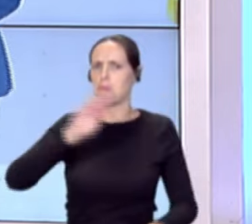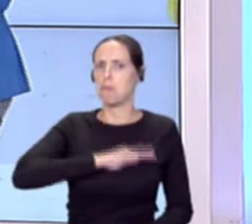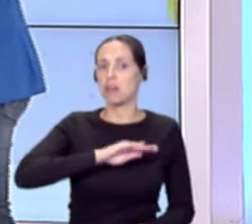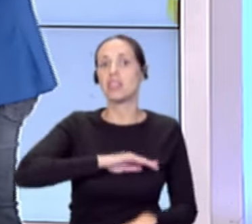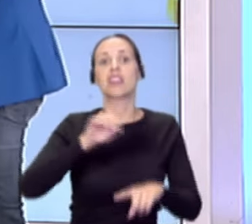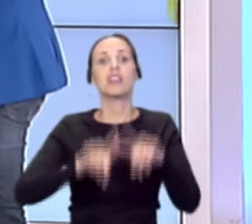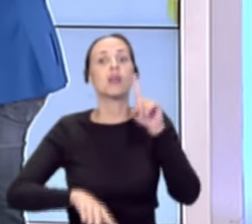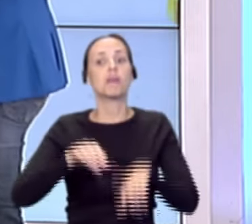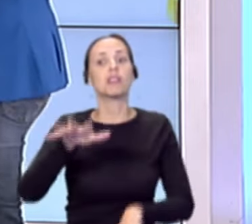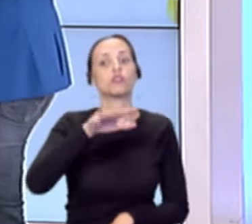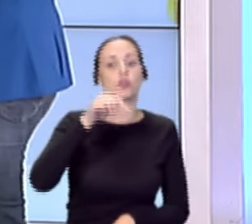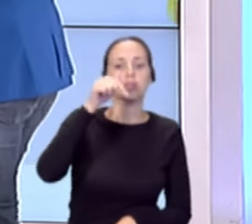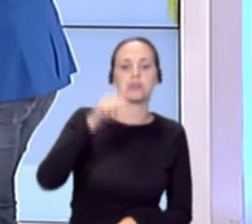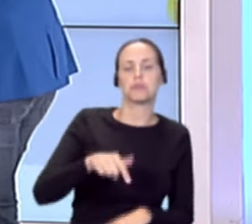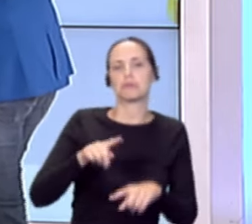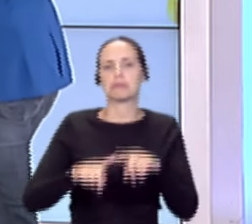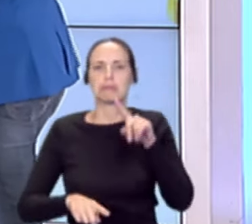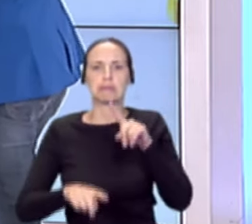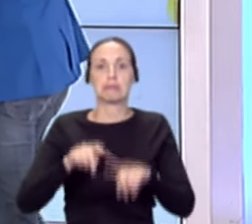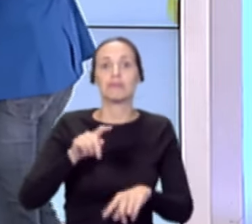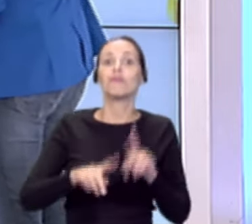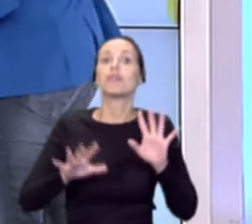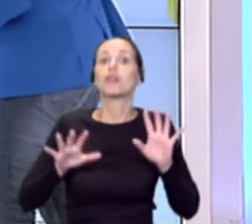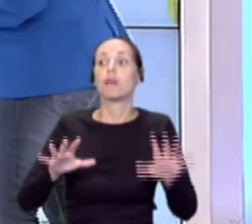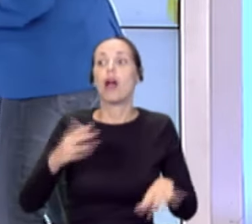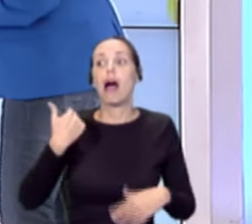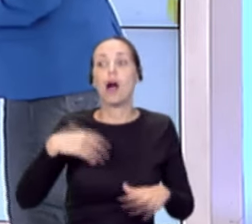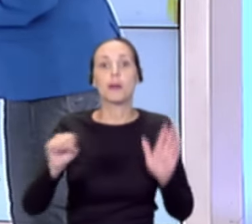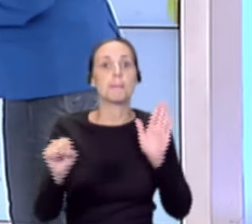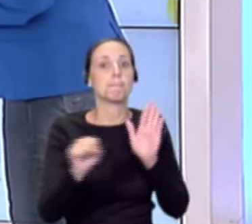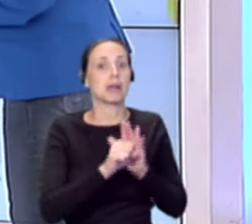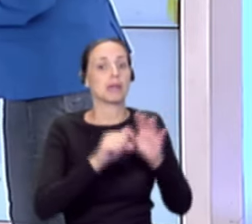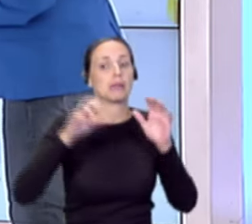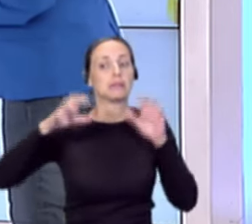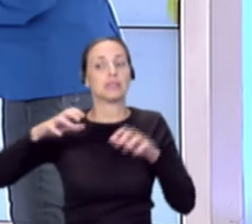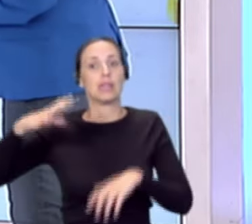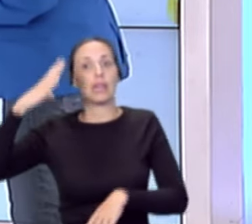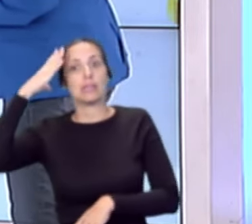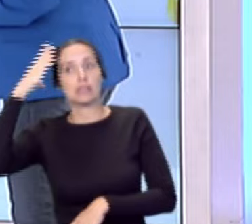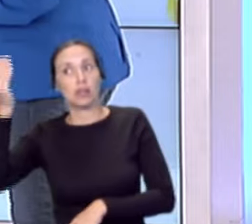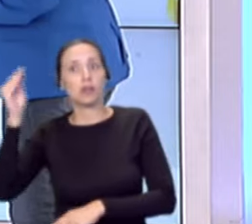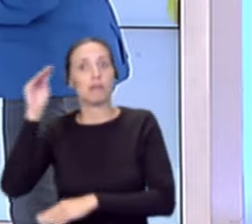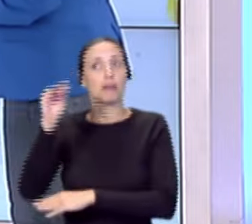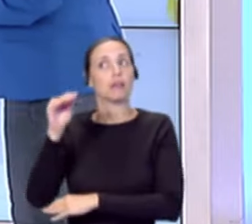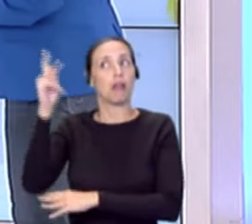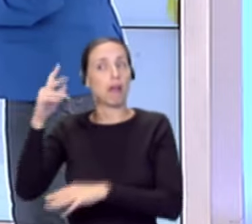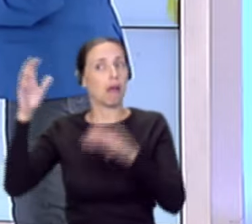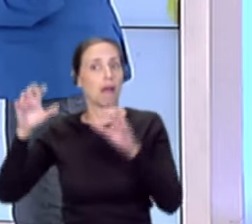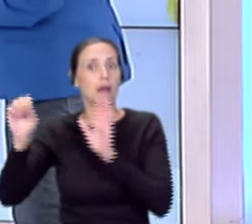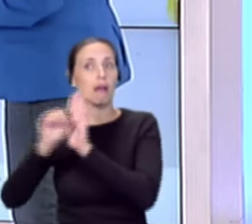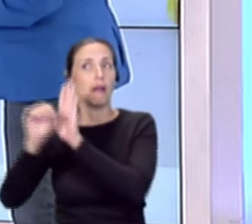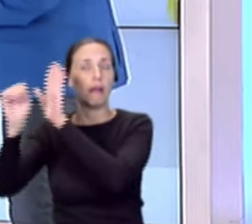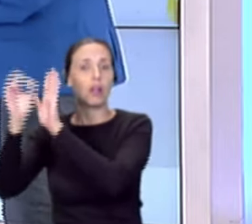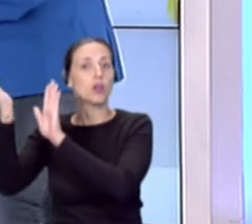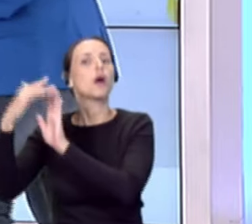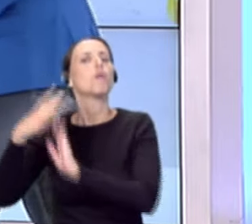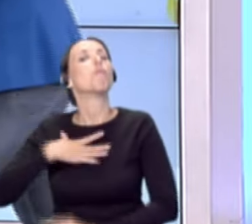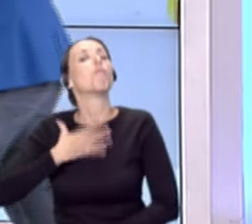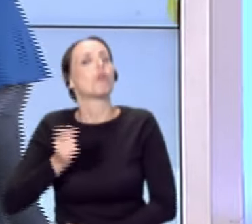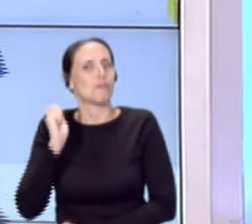vertiente sur de las islas. Y aunque no hayamos puesto el símbolo de precipitaciones en Lanzarote, Fuerteventura, podría haber precipitaciones durante la